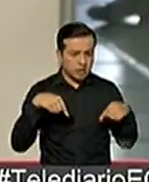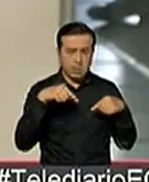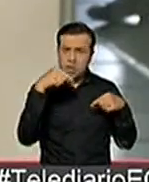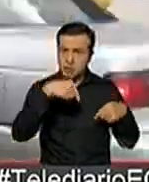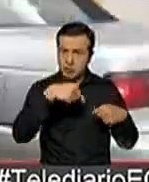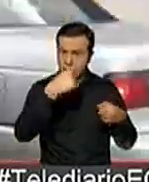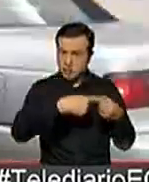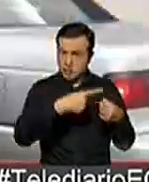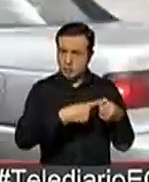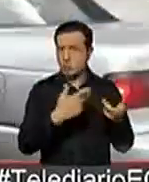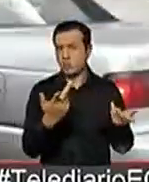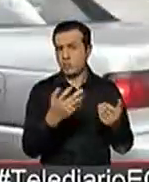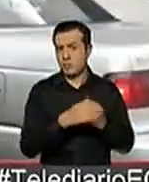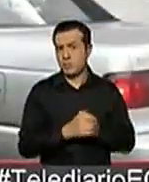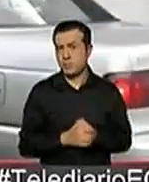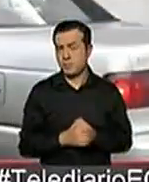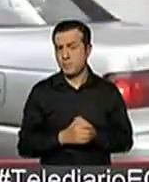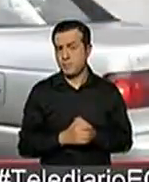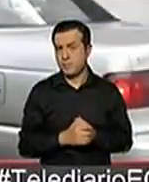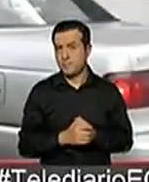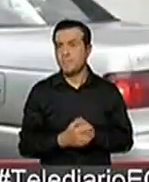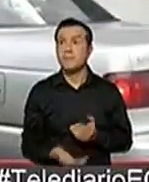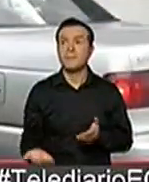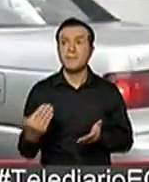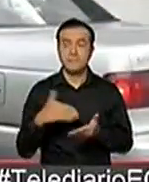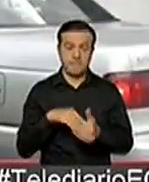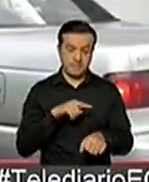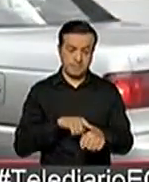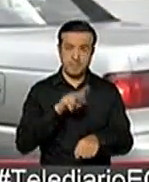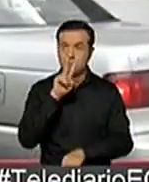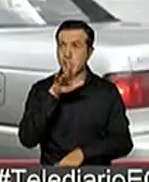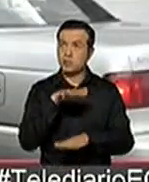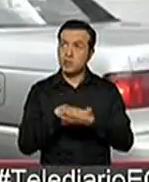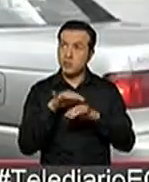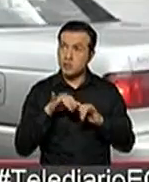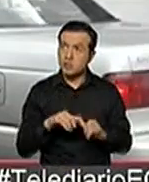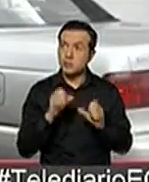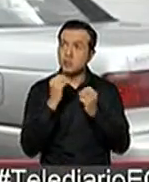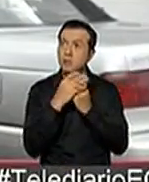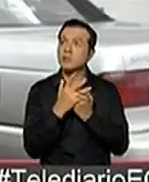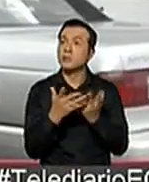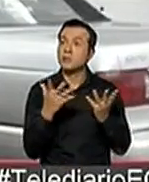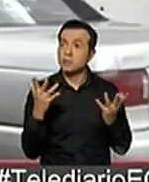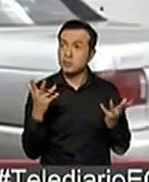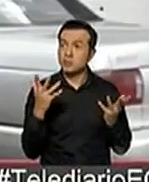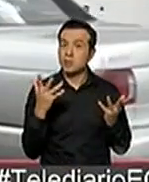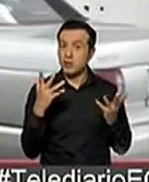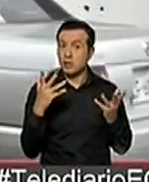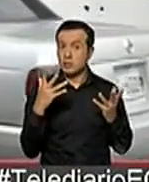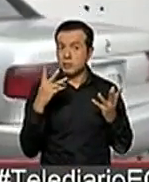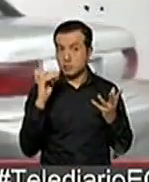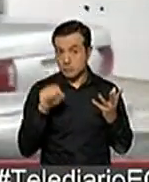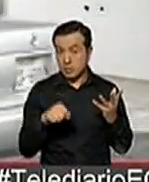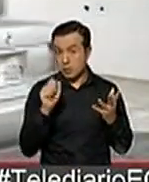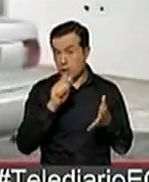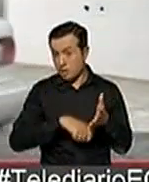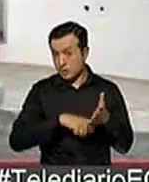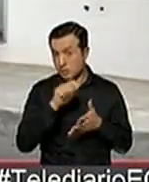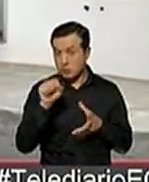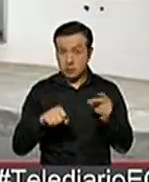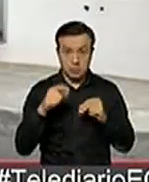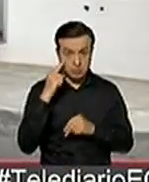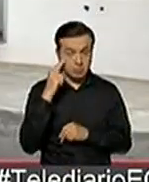ciudad de Quito. La diligencia se reinstalará a las 14 horas, en donde se conocerá si se da paso a la siguiente etapa.